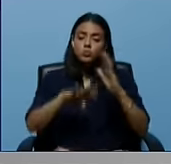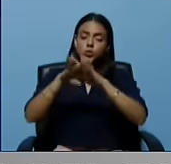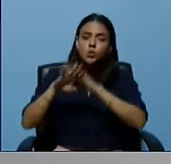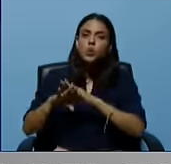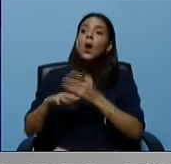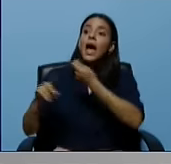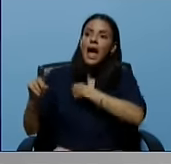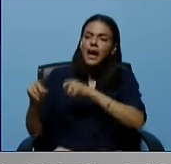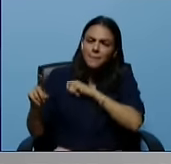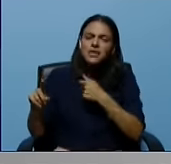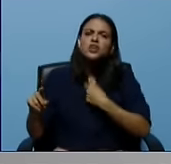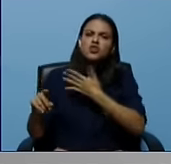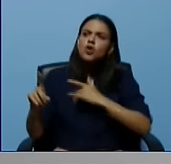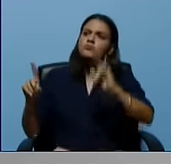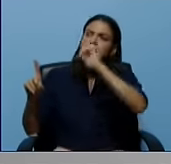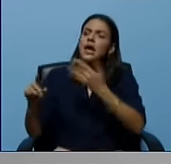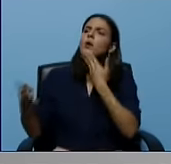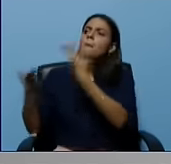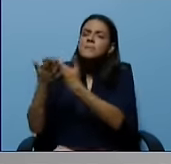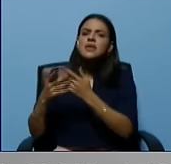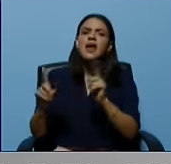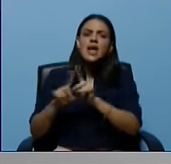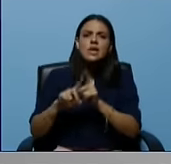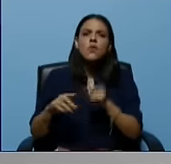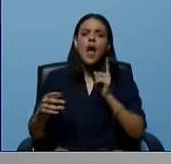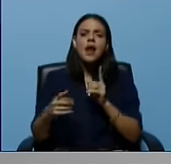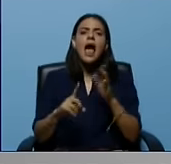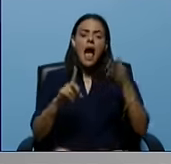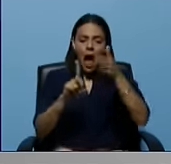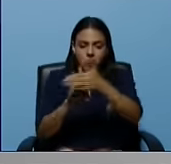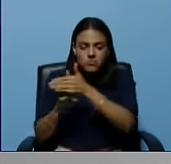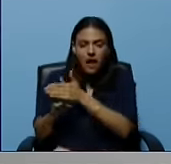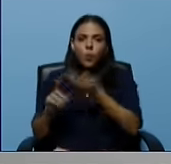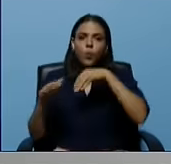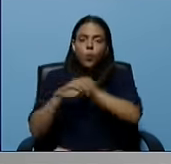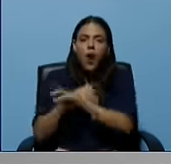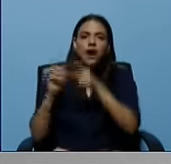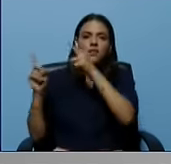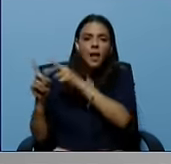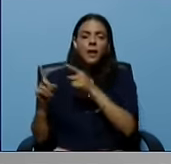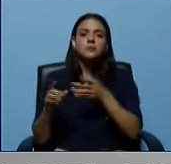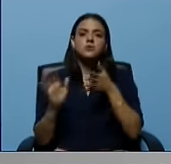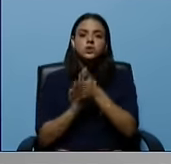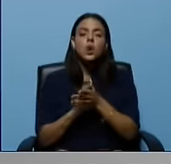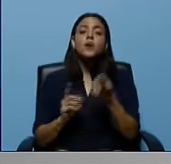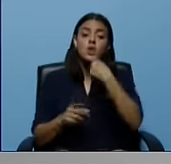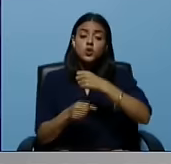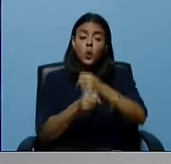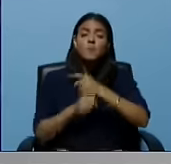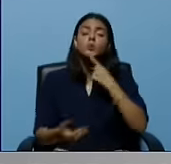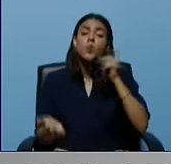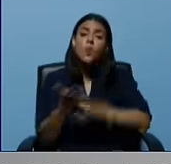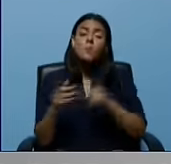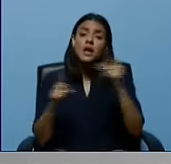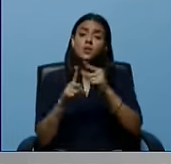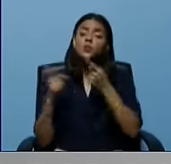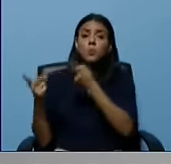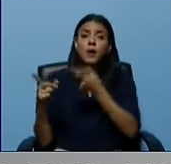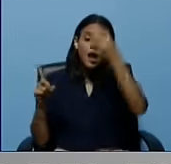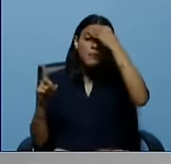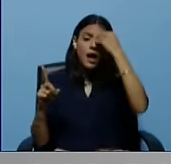solicitar asilo político ante el gobierno de España. Estamos esperando, señor González Urrutia, que cumpla con su palabra. En este